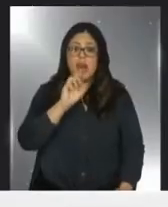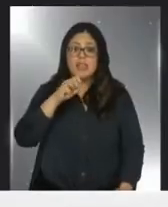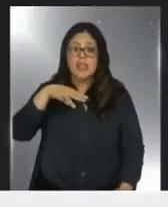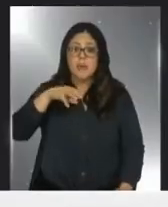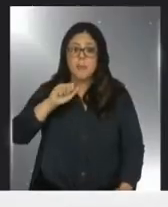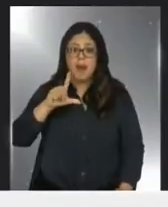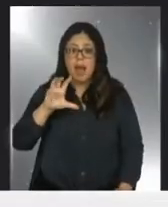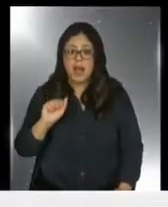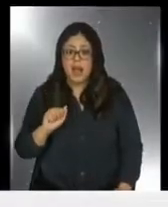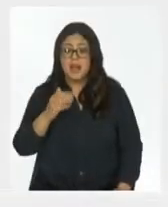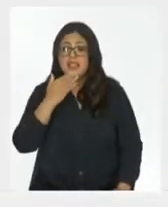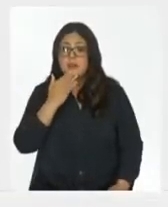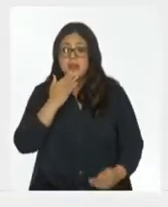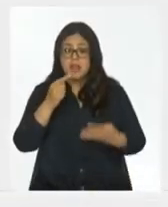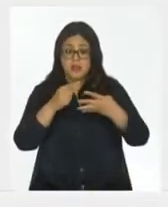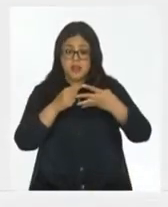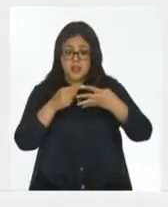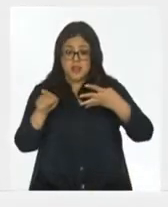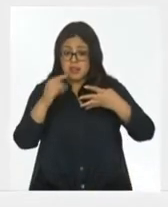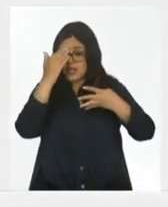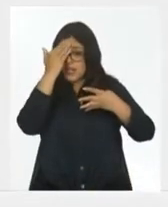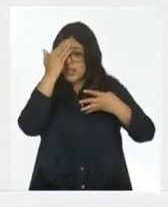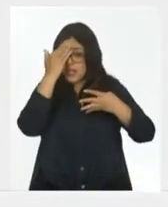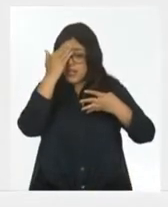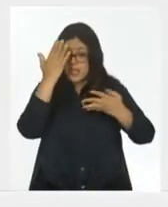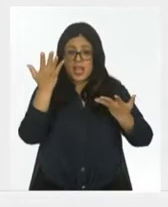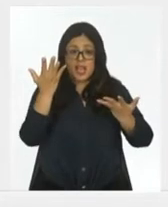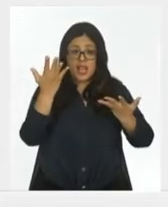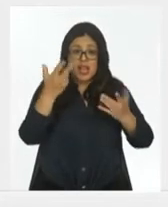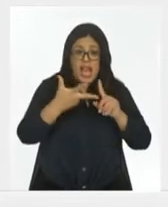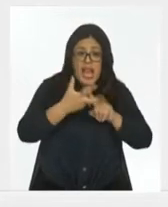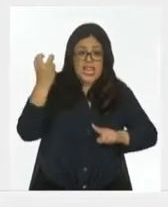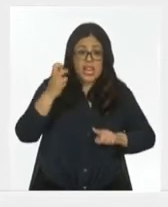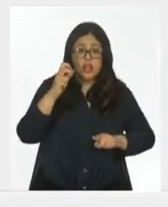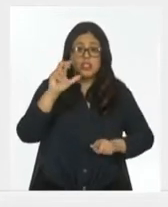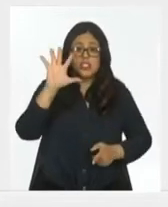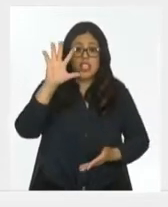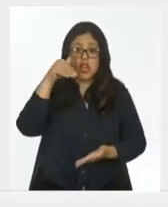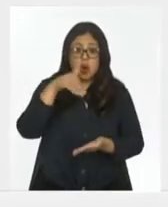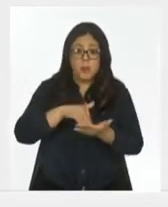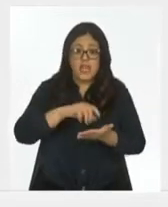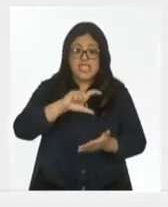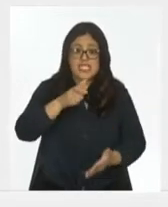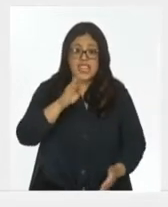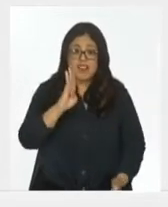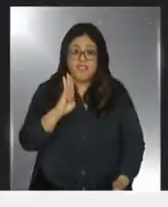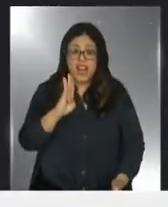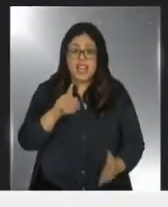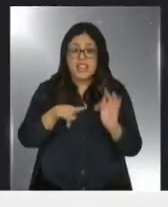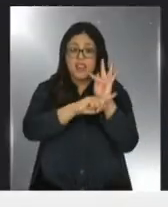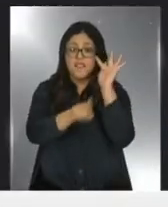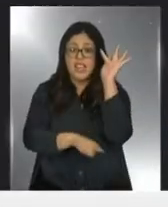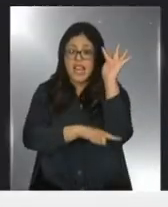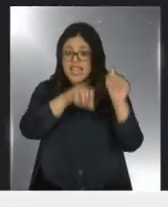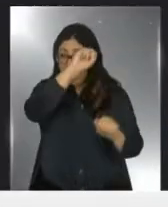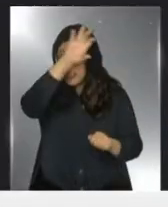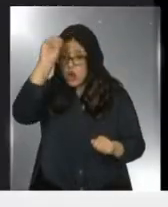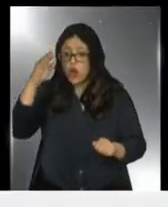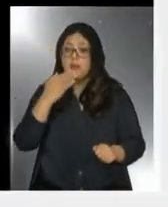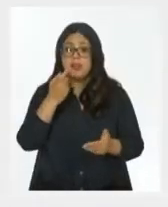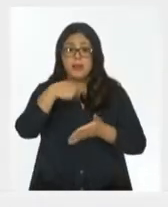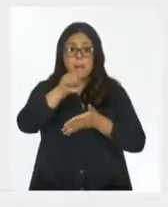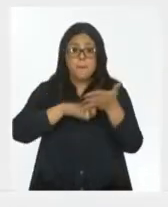A principio de agosto, hackearon 5.000 gigabytes de la Fiscalía de Colombia. Y durante